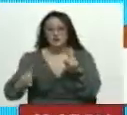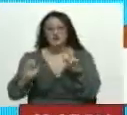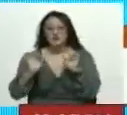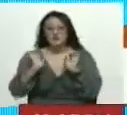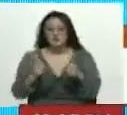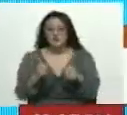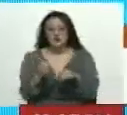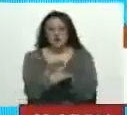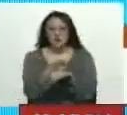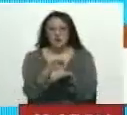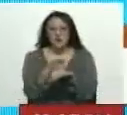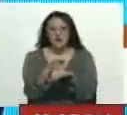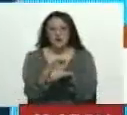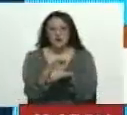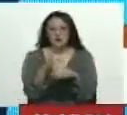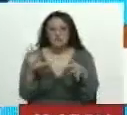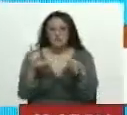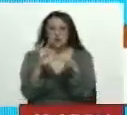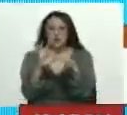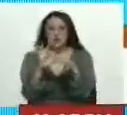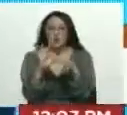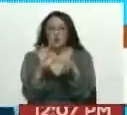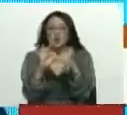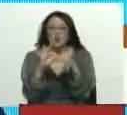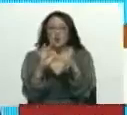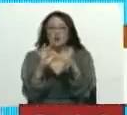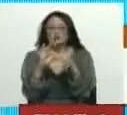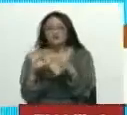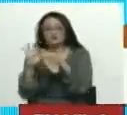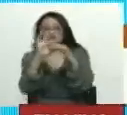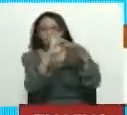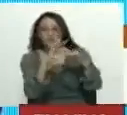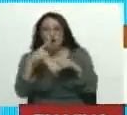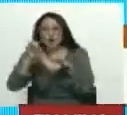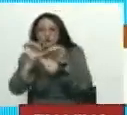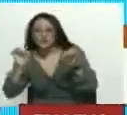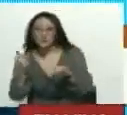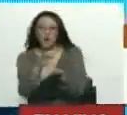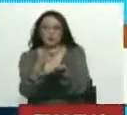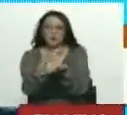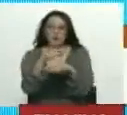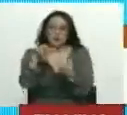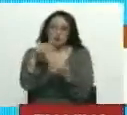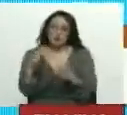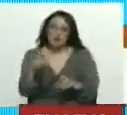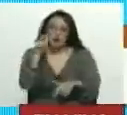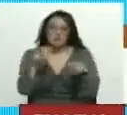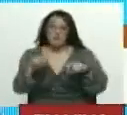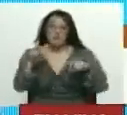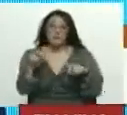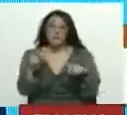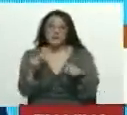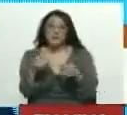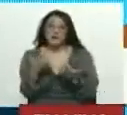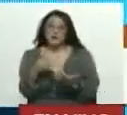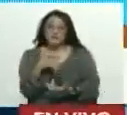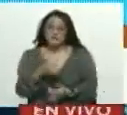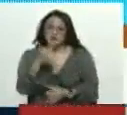para gobernar y cogobernar con el resto del sistema de gobierno revolucionario allí la gente es más feliz